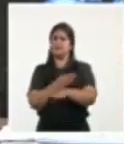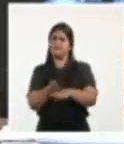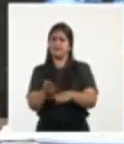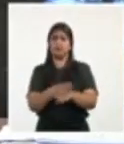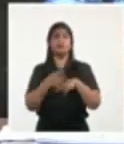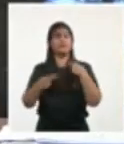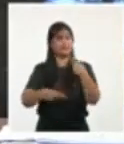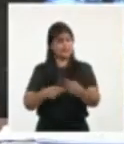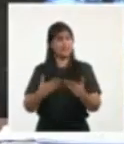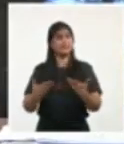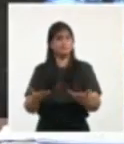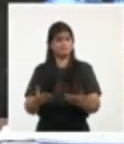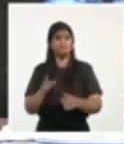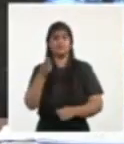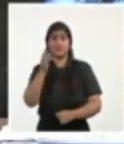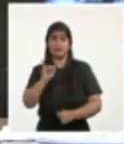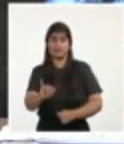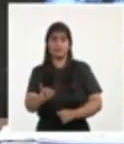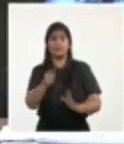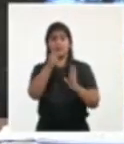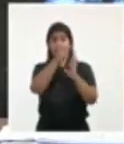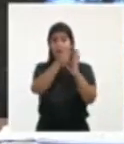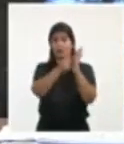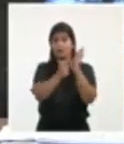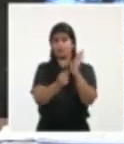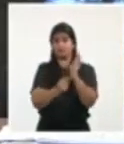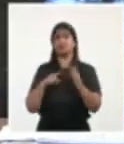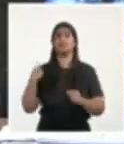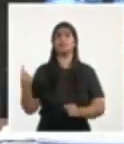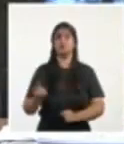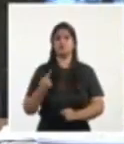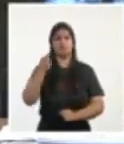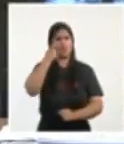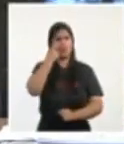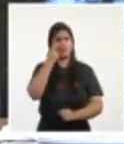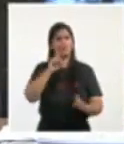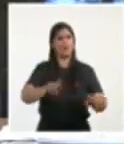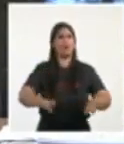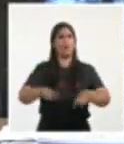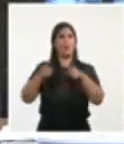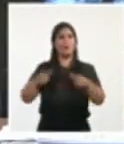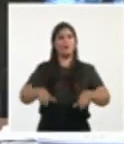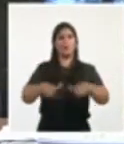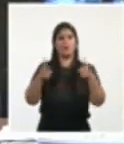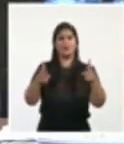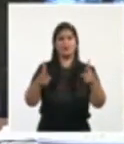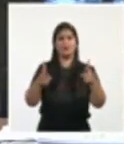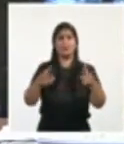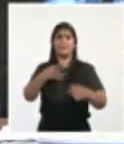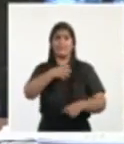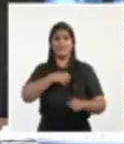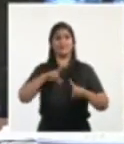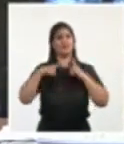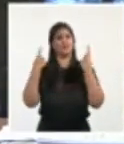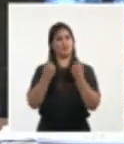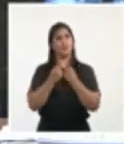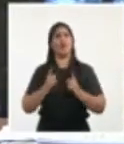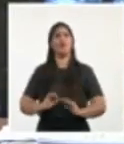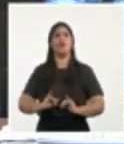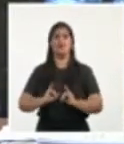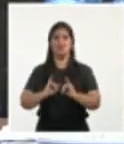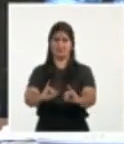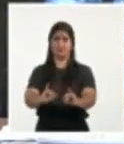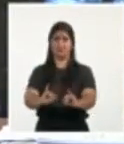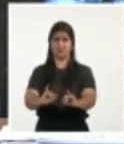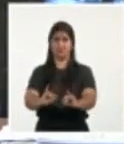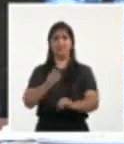16 elementos que nos garantizan a nosotros toda la información, reitero, por detrás un gran esfuerzo de